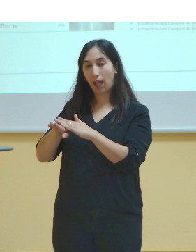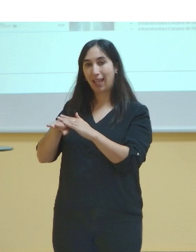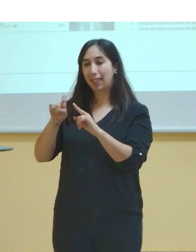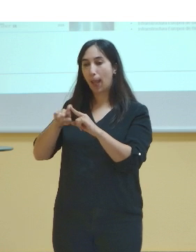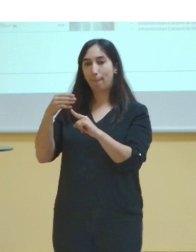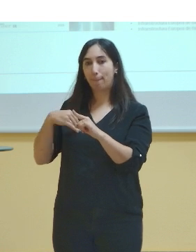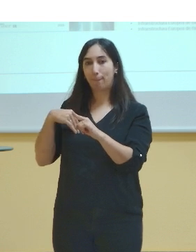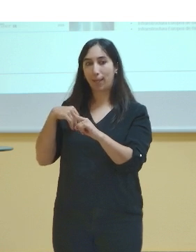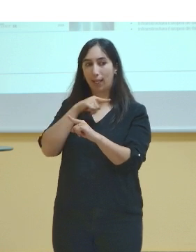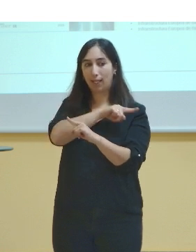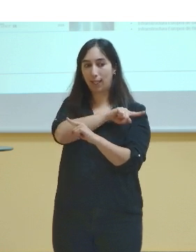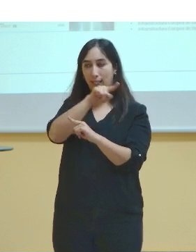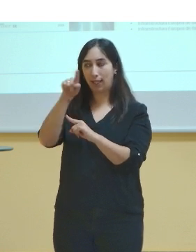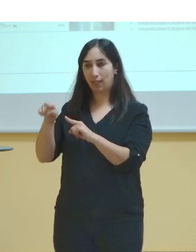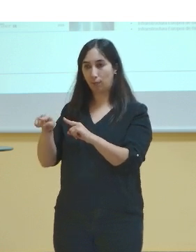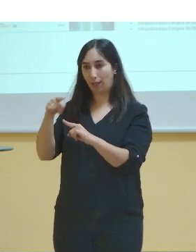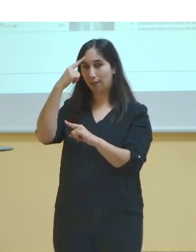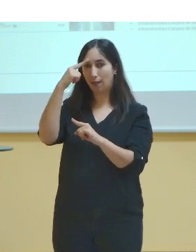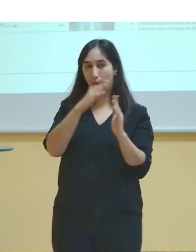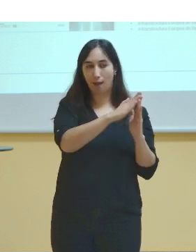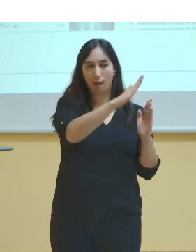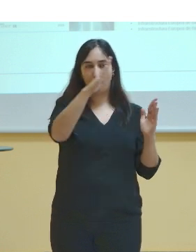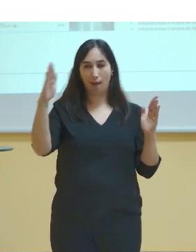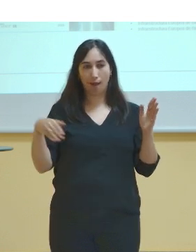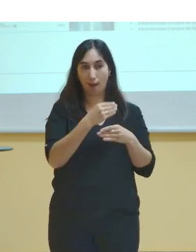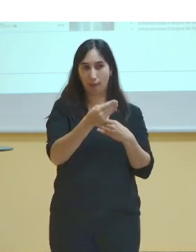mismas características. Se sabe muy bien cómo se ha hecho, de manera